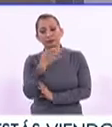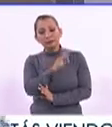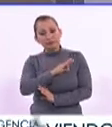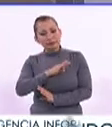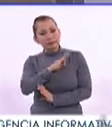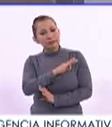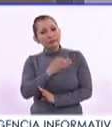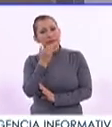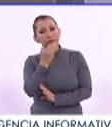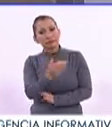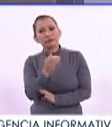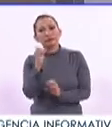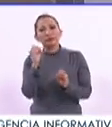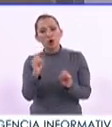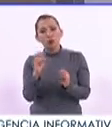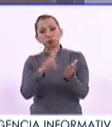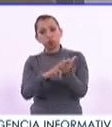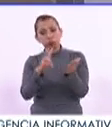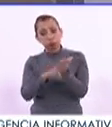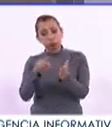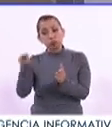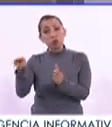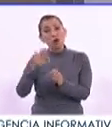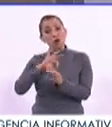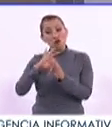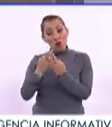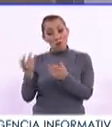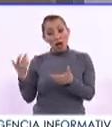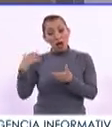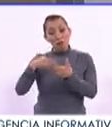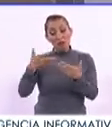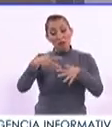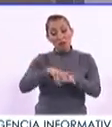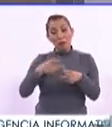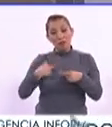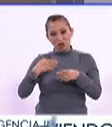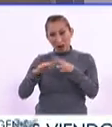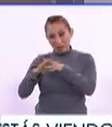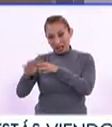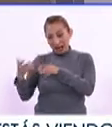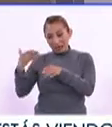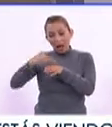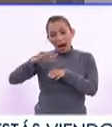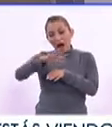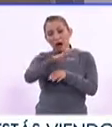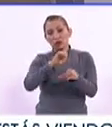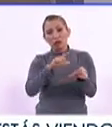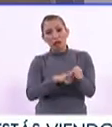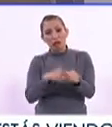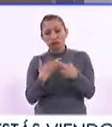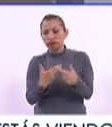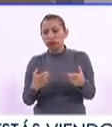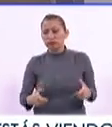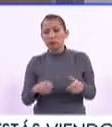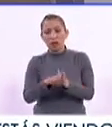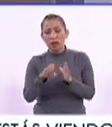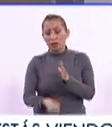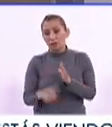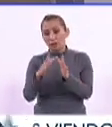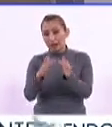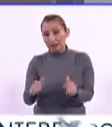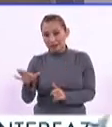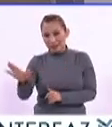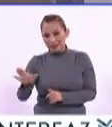felicitar o, digamos, valorar modelos de integración de migrantes a sociedades opulentas, como es la